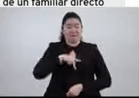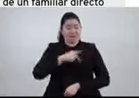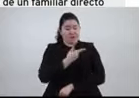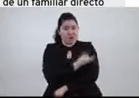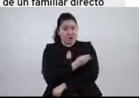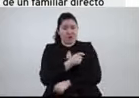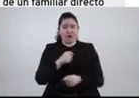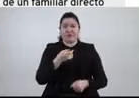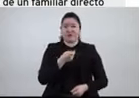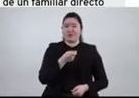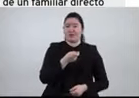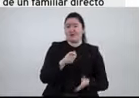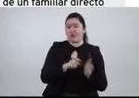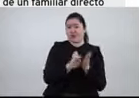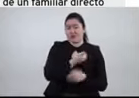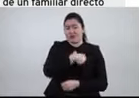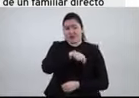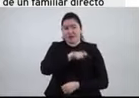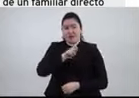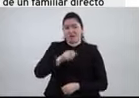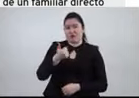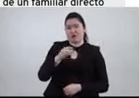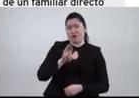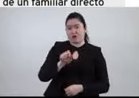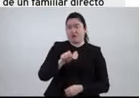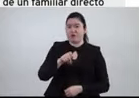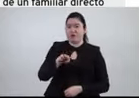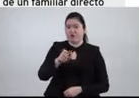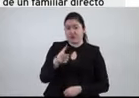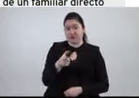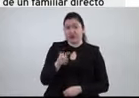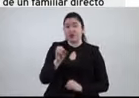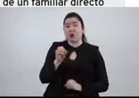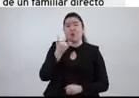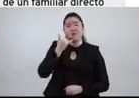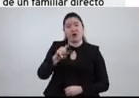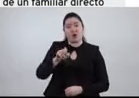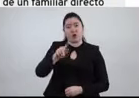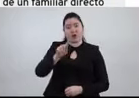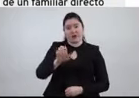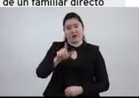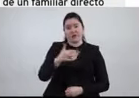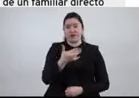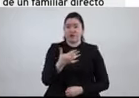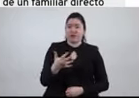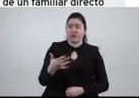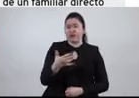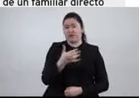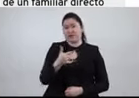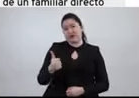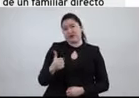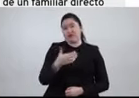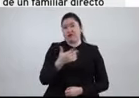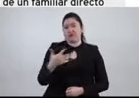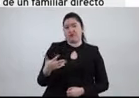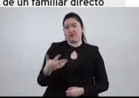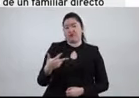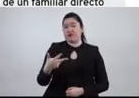mivacuna.salud.gob.mx o en Locatel 55 56 58 11 11. En caso de no estar